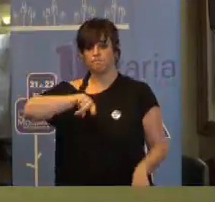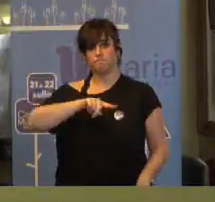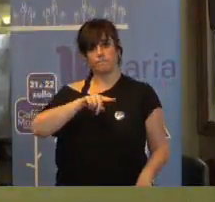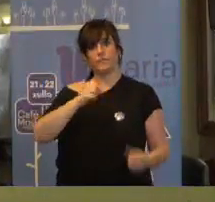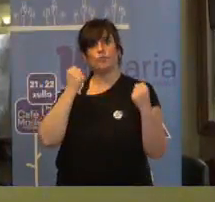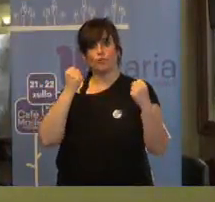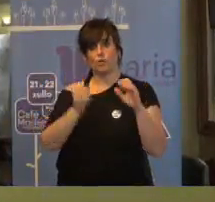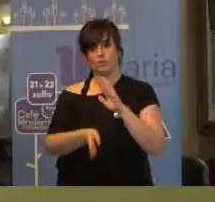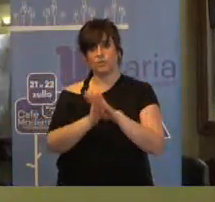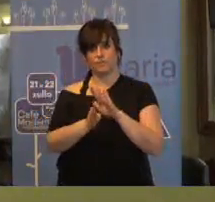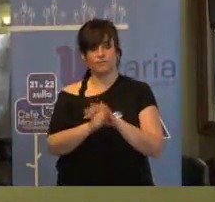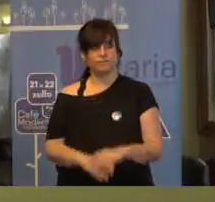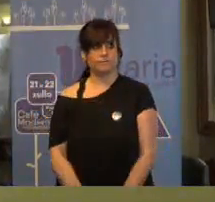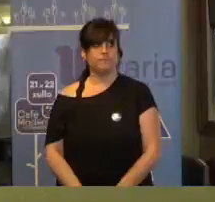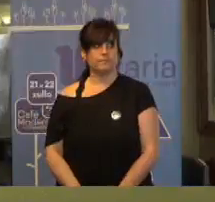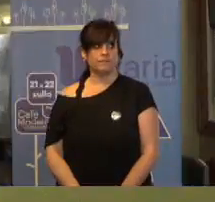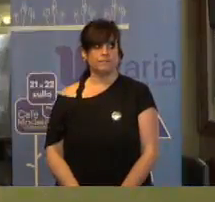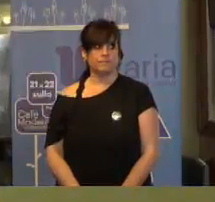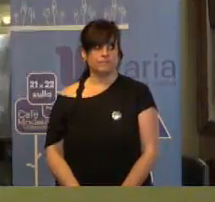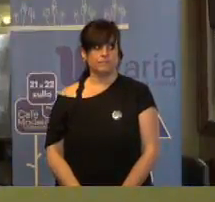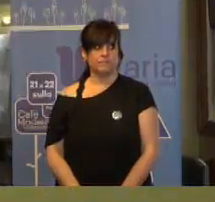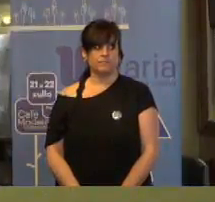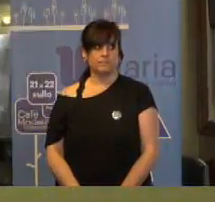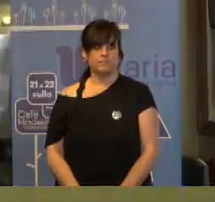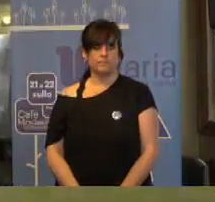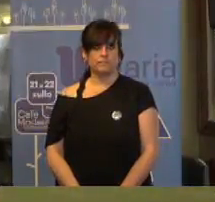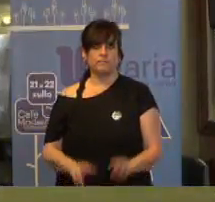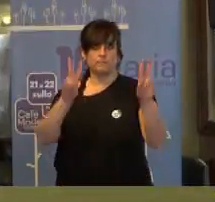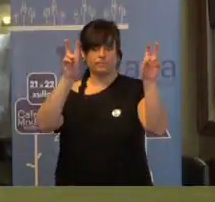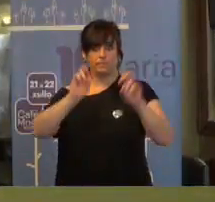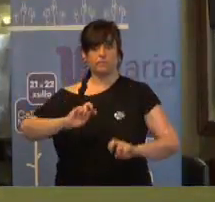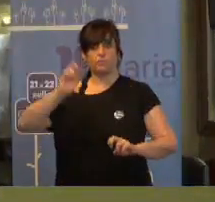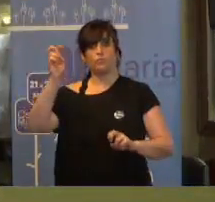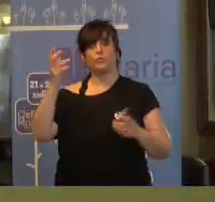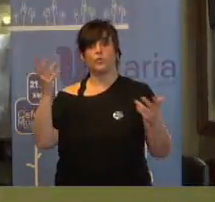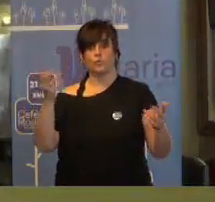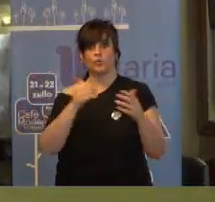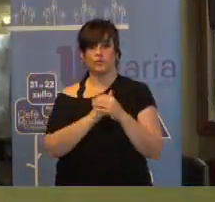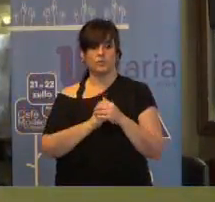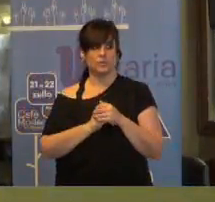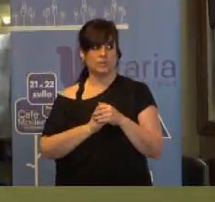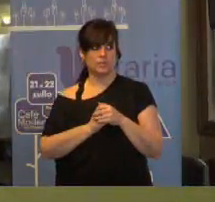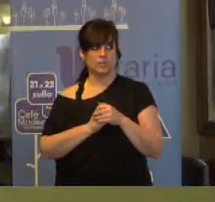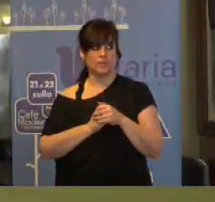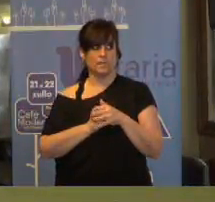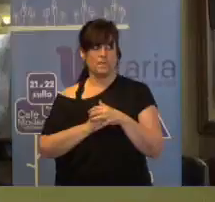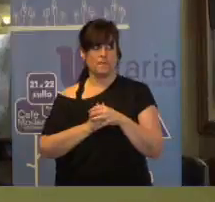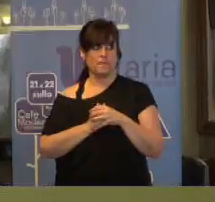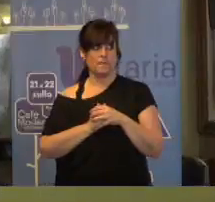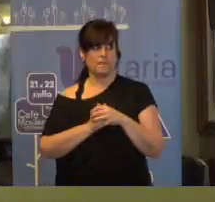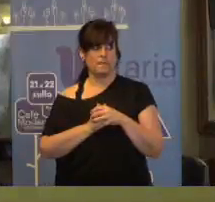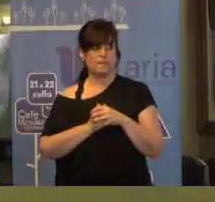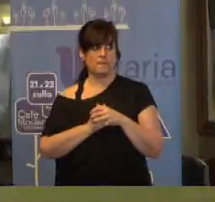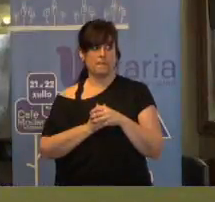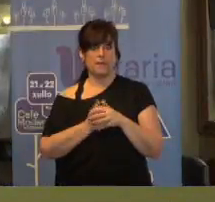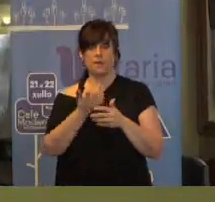propia. E unha cuestión aí que sempre incide aí Xan Hermida sempre, e que tal que é aquelo de non pensar